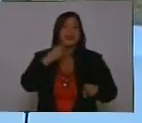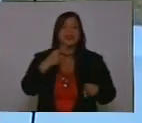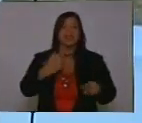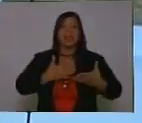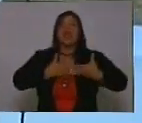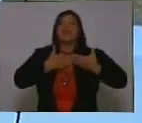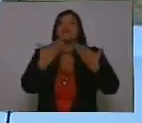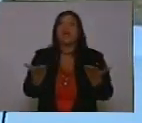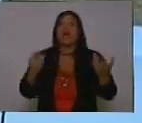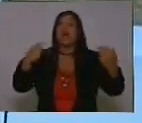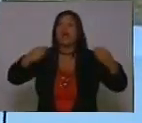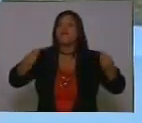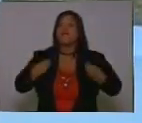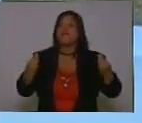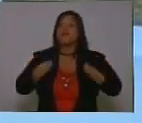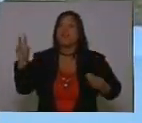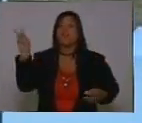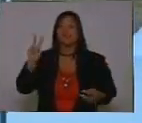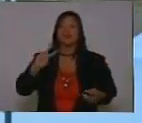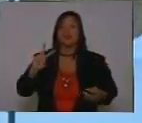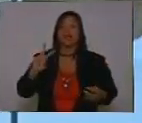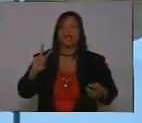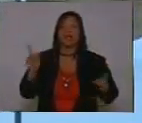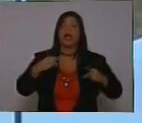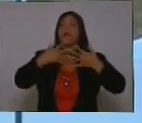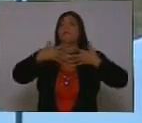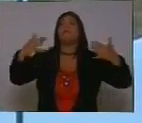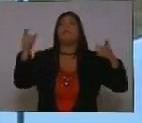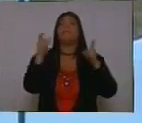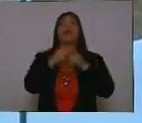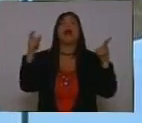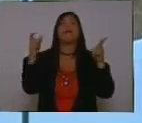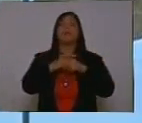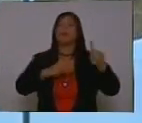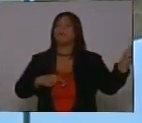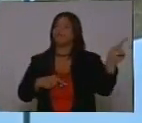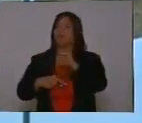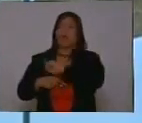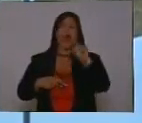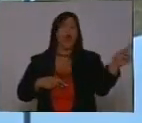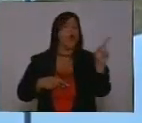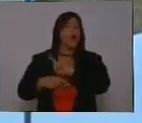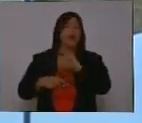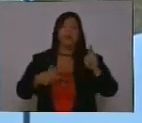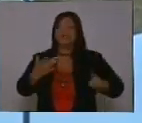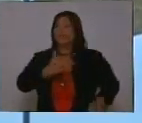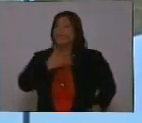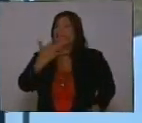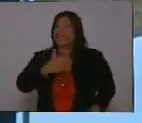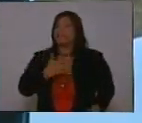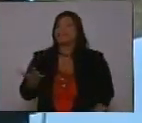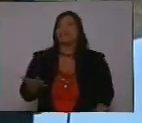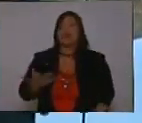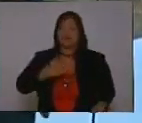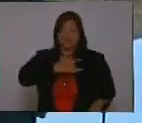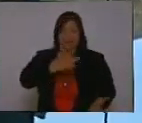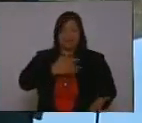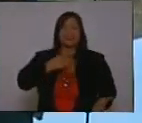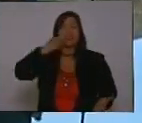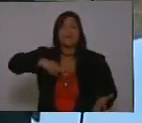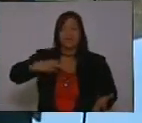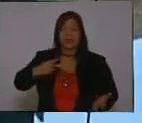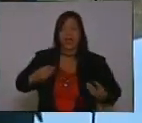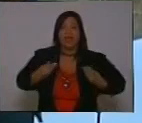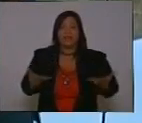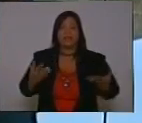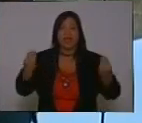la vida por la patria, no debe ser una consigna. Realmente debemos sentirlo. Debemos sentir que estamos dando